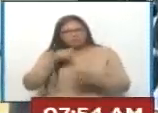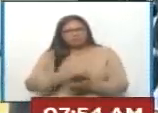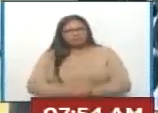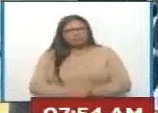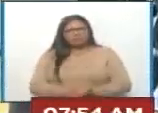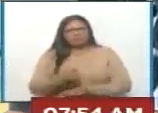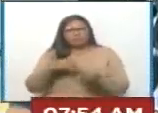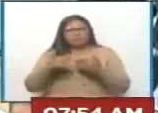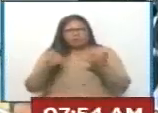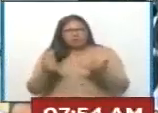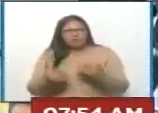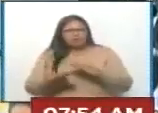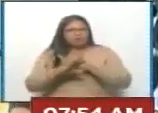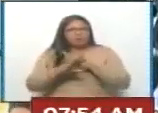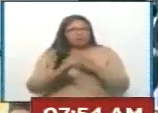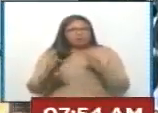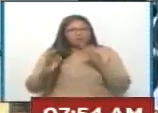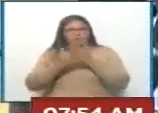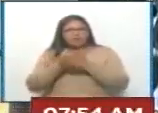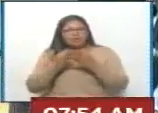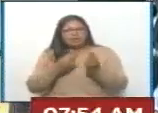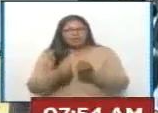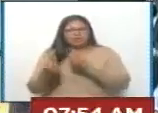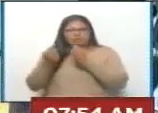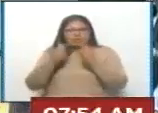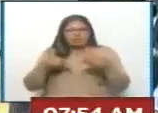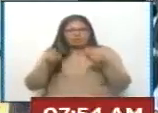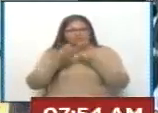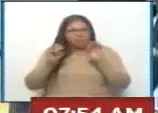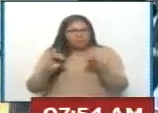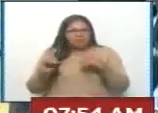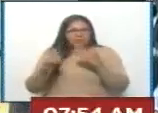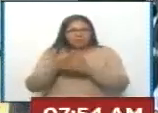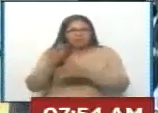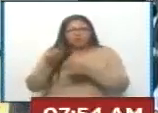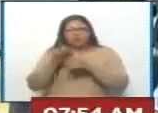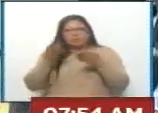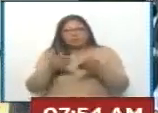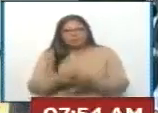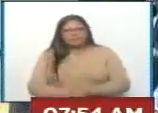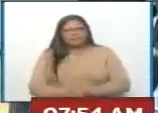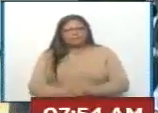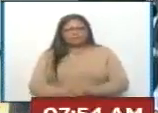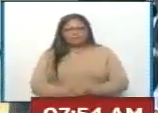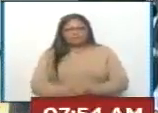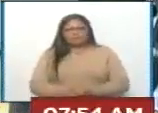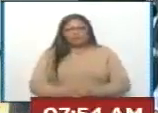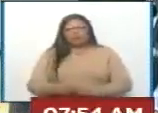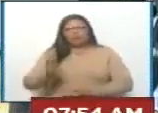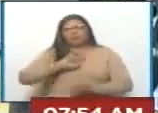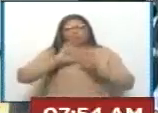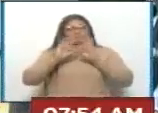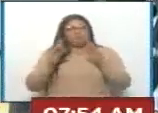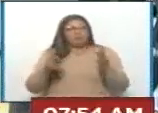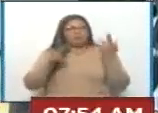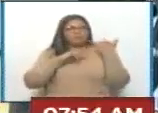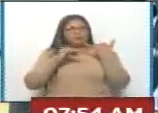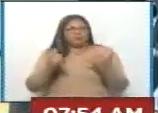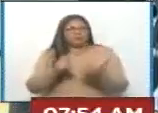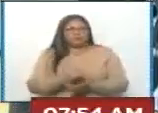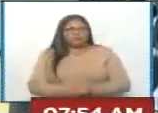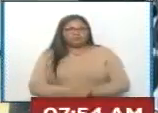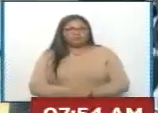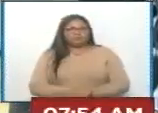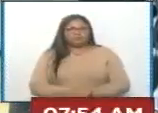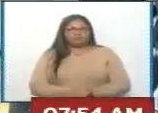nosotros a promover sanciones para arruinar la economía y de esa manera tumbar a un gobierno. Esos son los responsables. Entonces los que vayan a marchar, los que van a manifestar, tenemos que